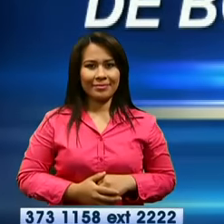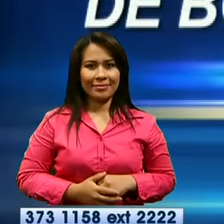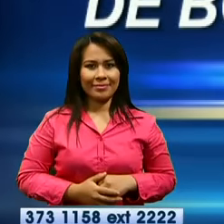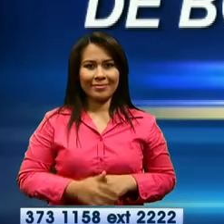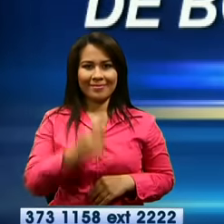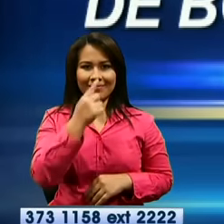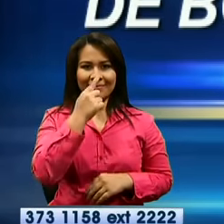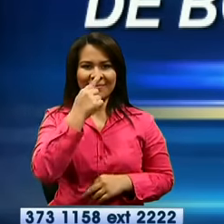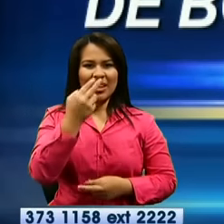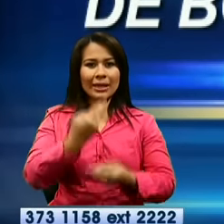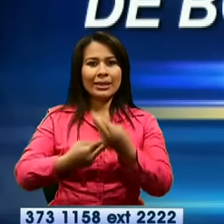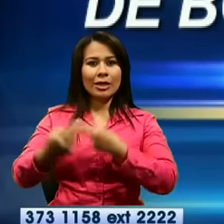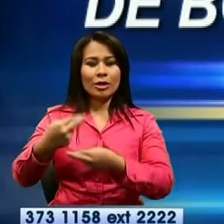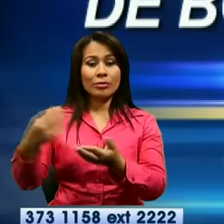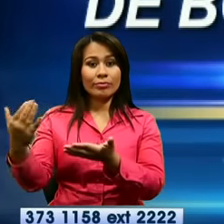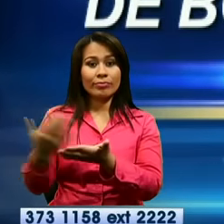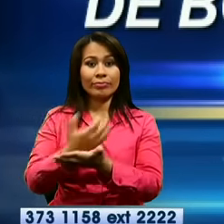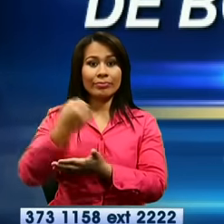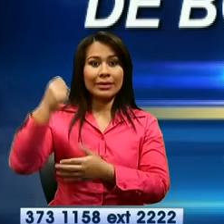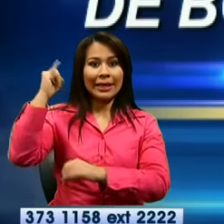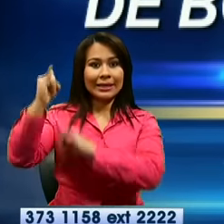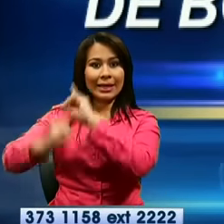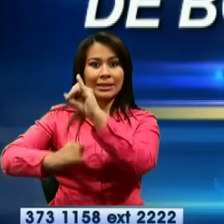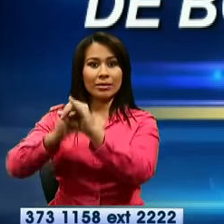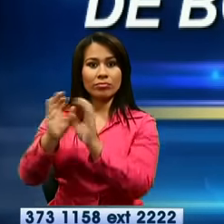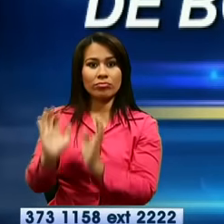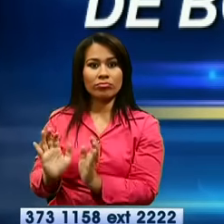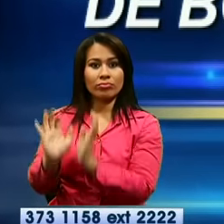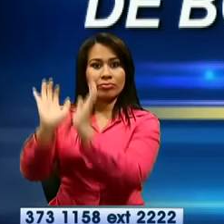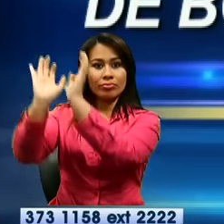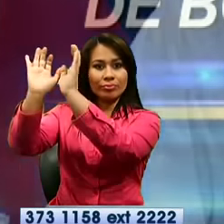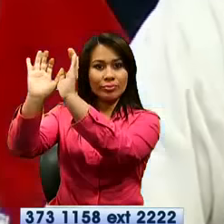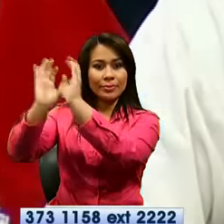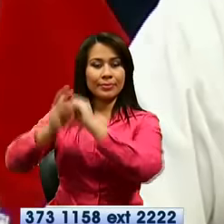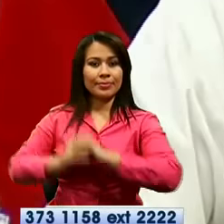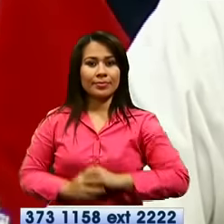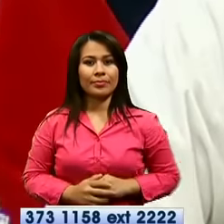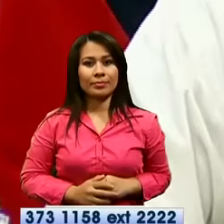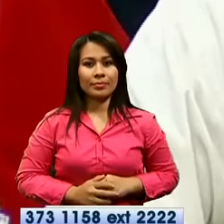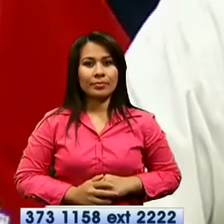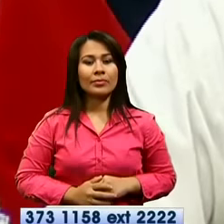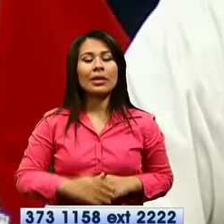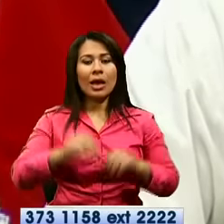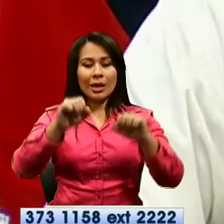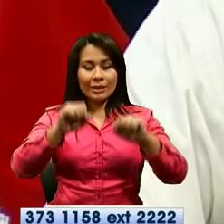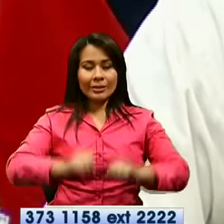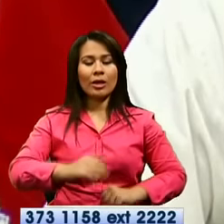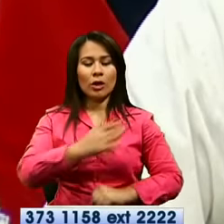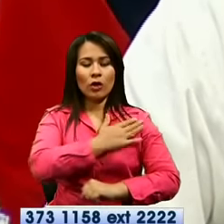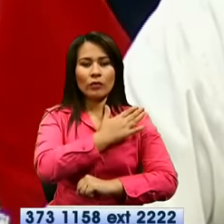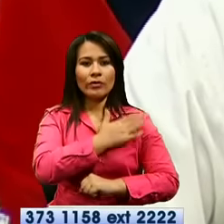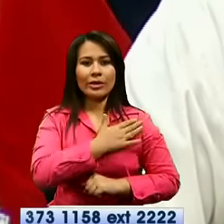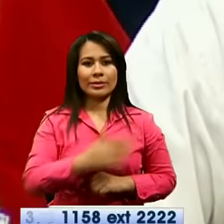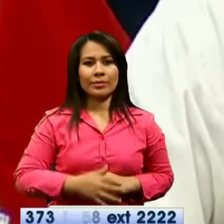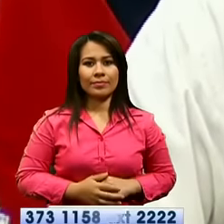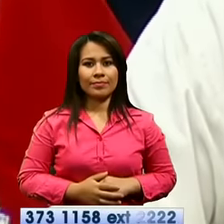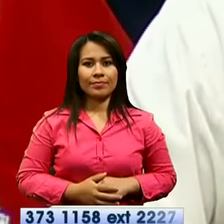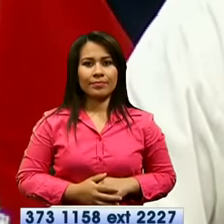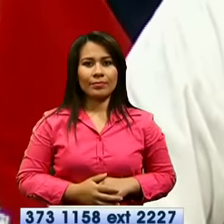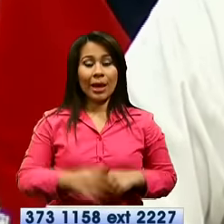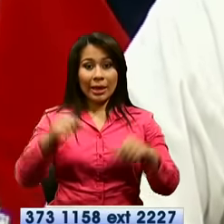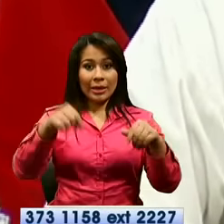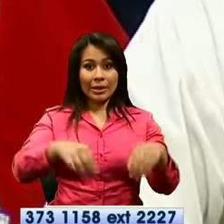Interés de mercados internacionales en emisión de bonos soberanos. Demuestra la confianza del mundo en el